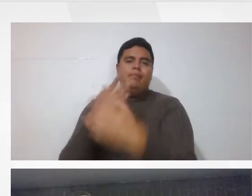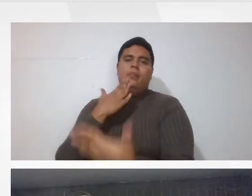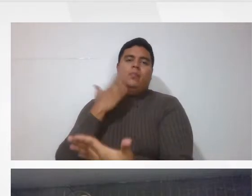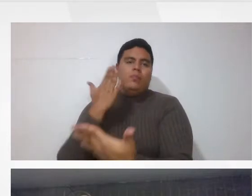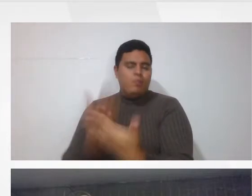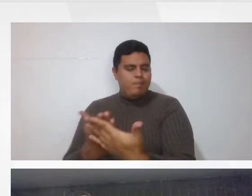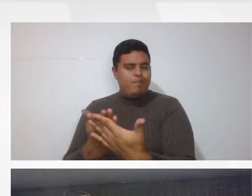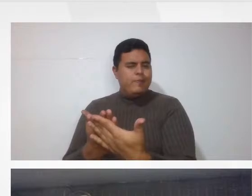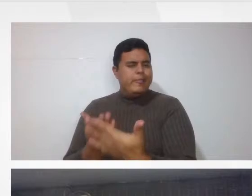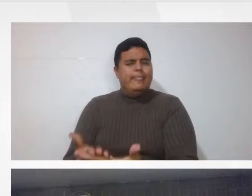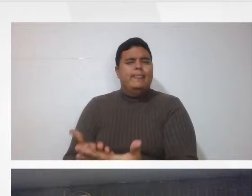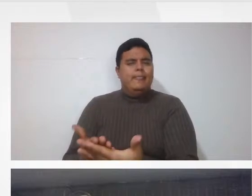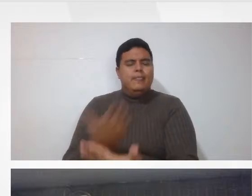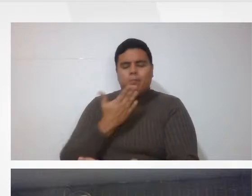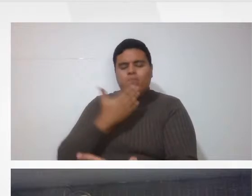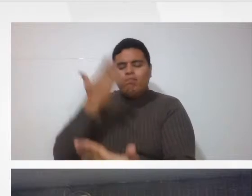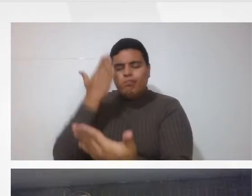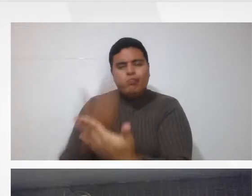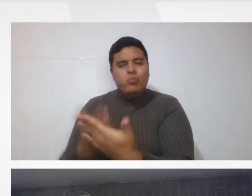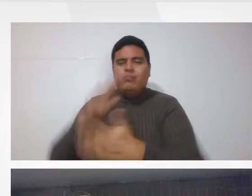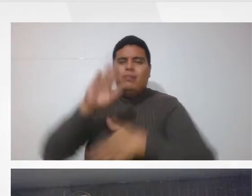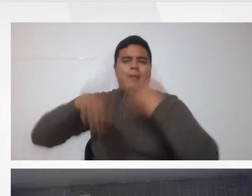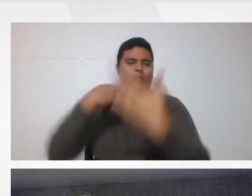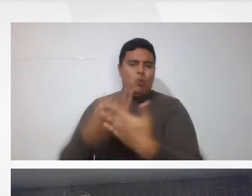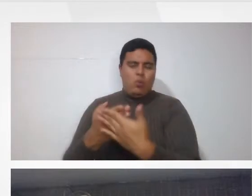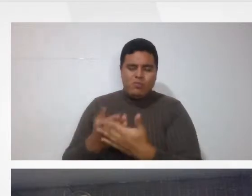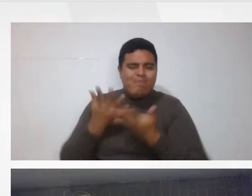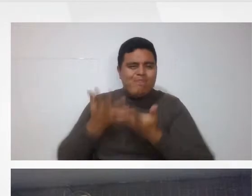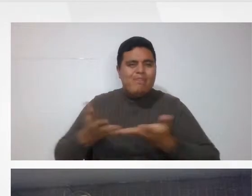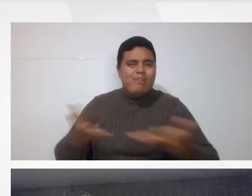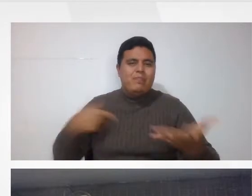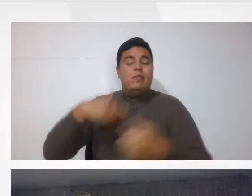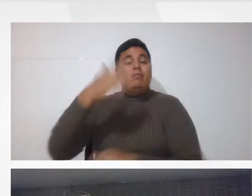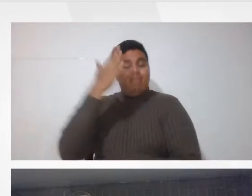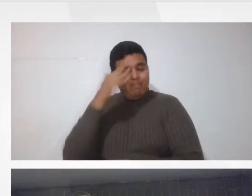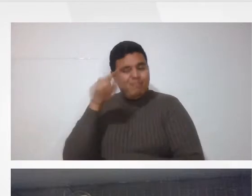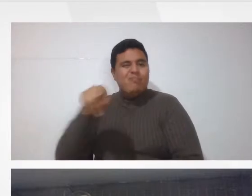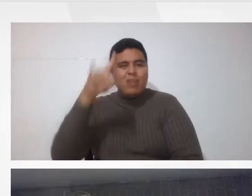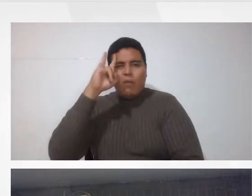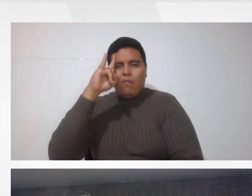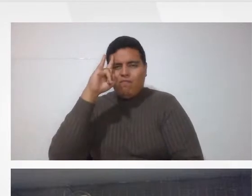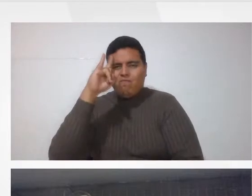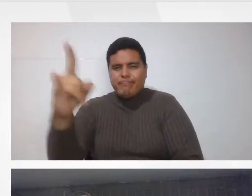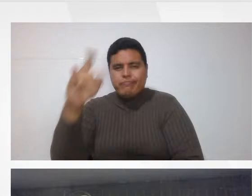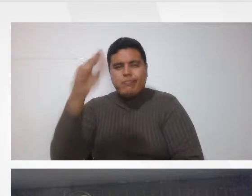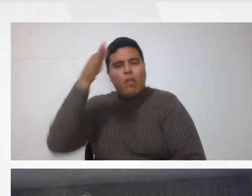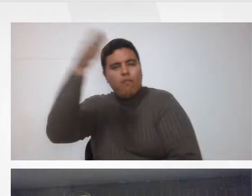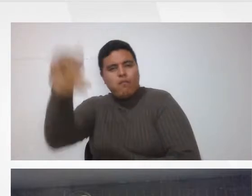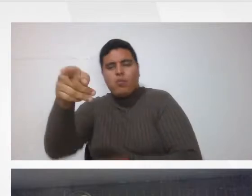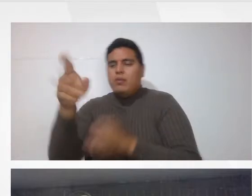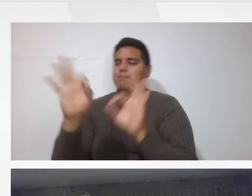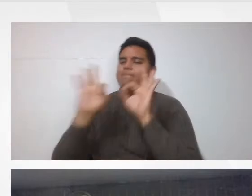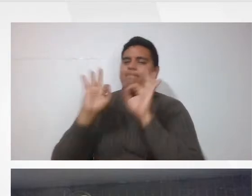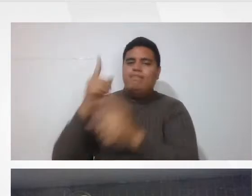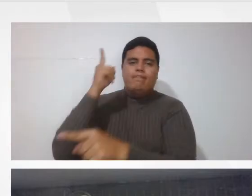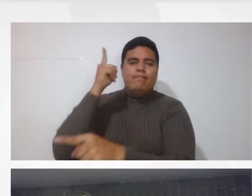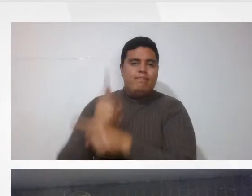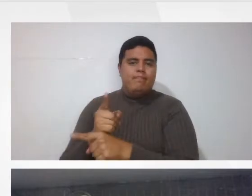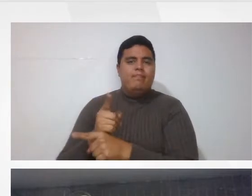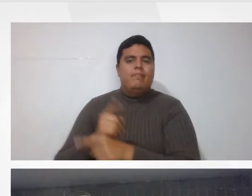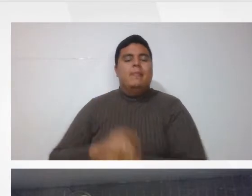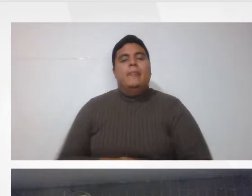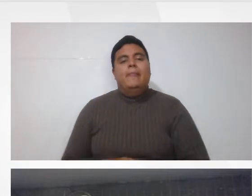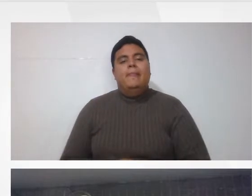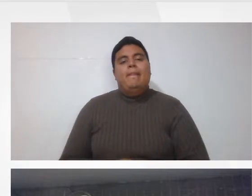muchísimas gracias por todo, que yo sé que les va a ir muy bien y